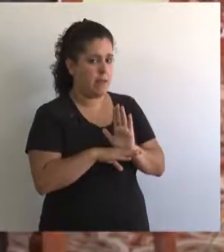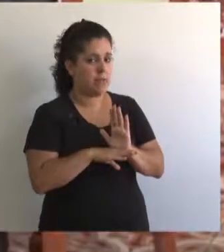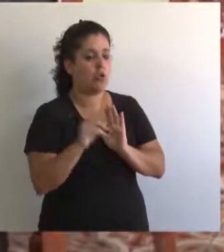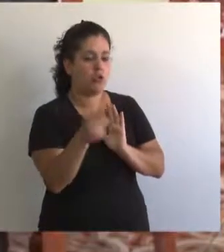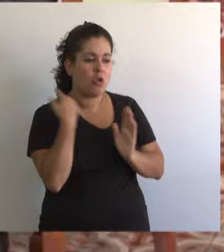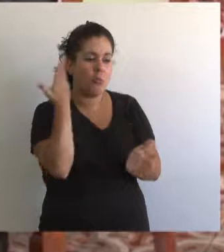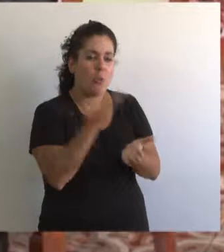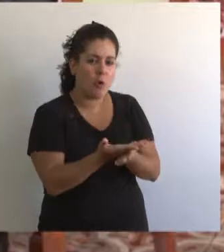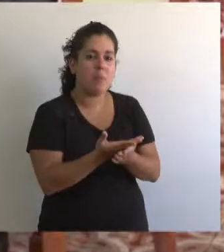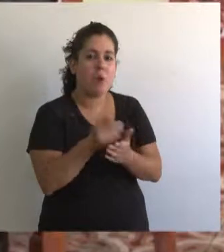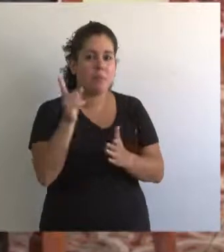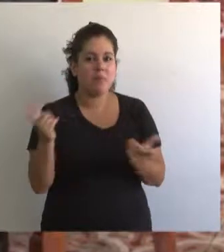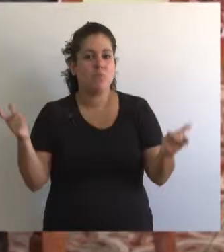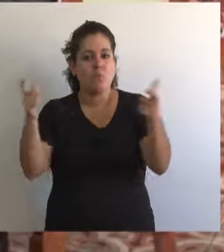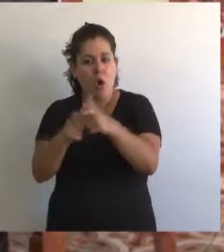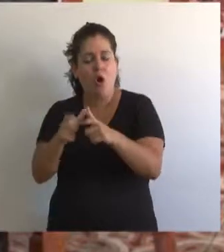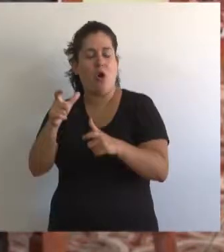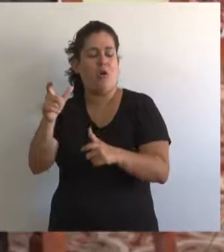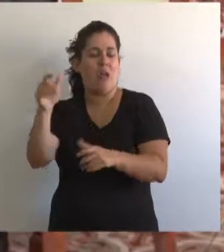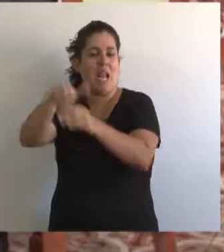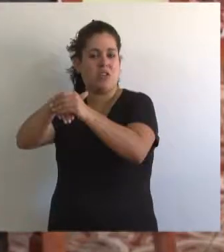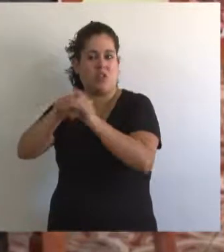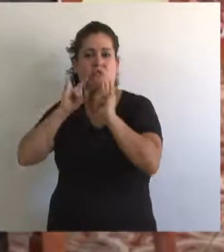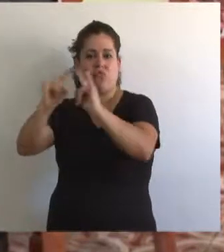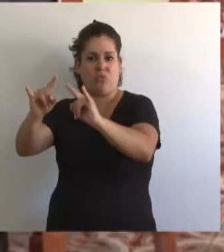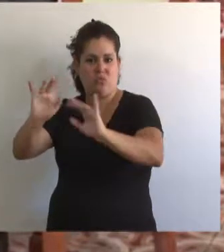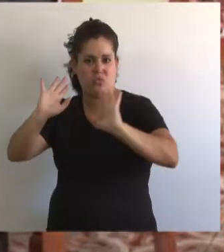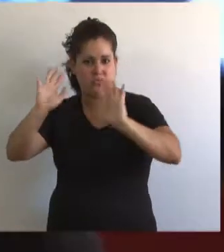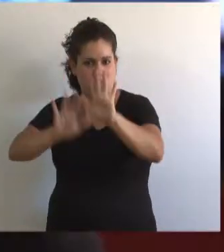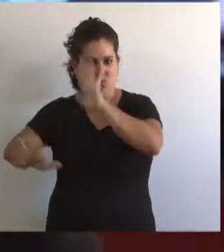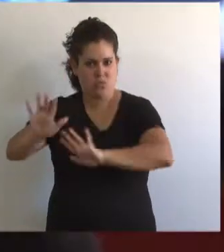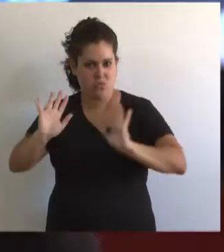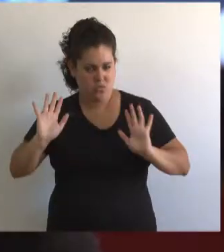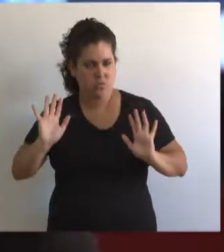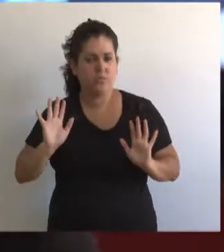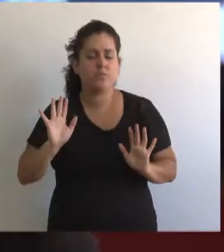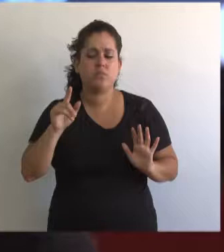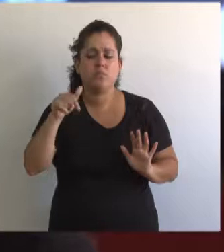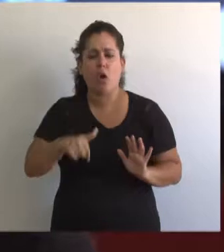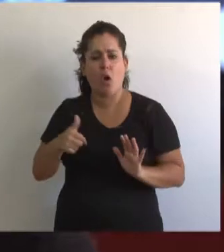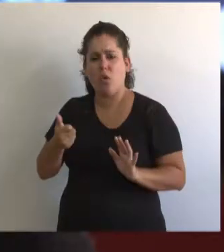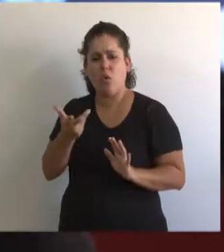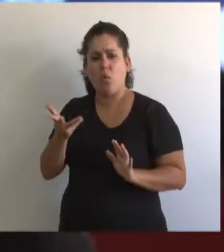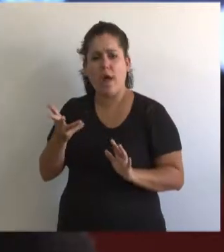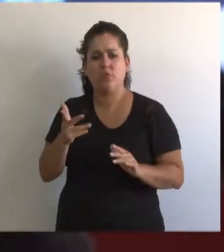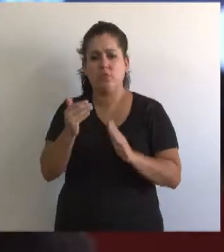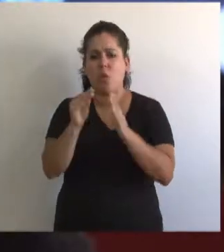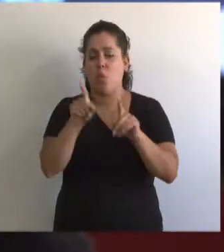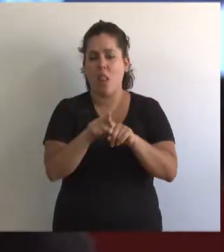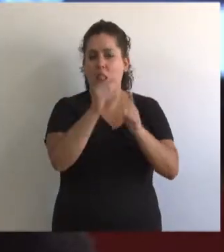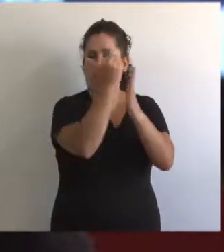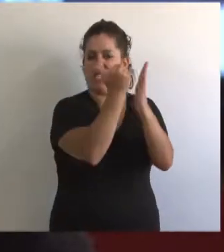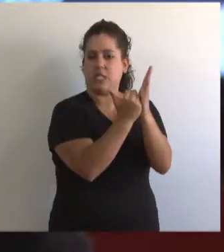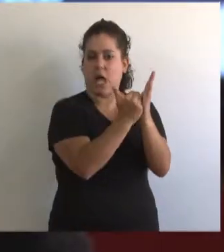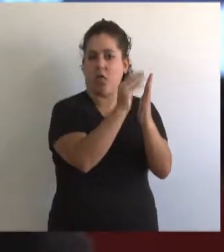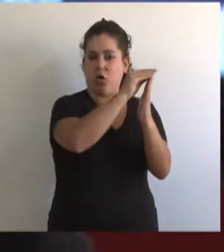nosotros proponemos que lo haga la Cámara Electoral Nacional. ¿Y no hay una estimación al día de hoy de cuánto se engrosaría el padrón